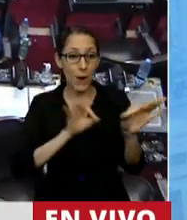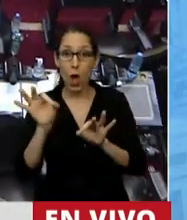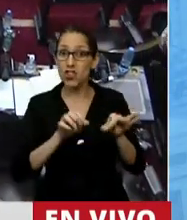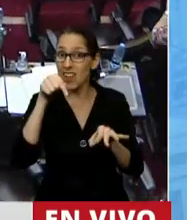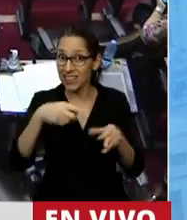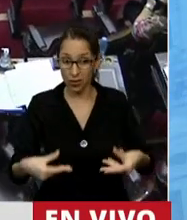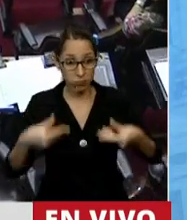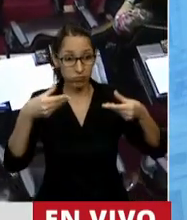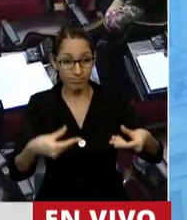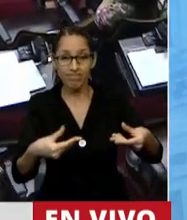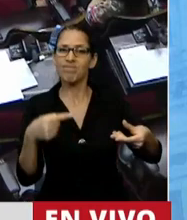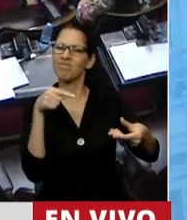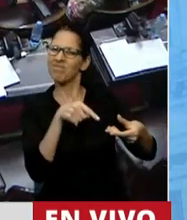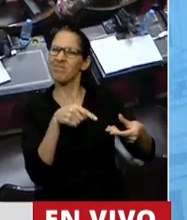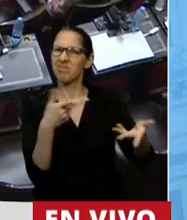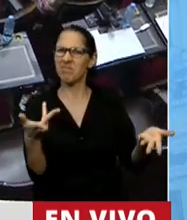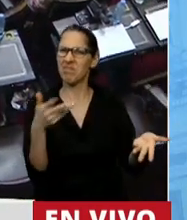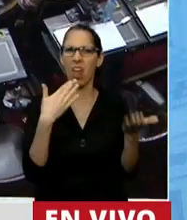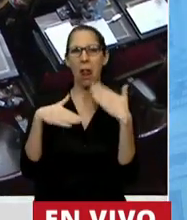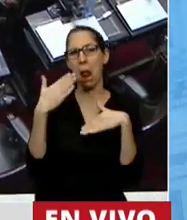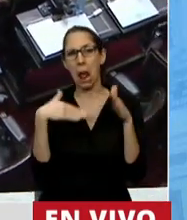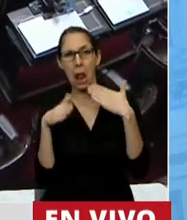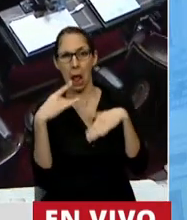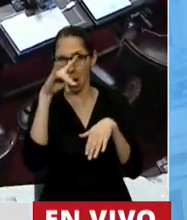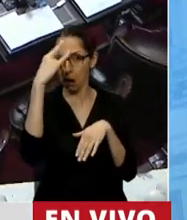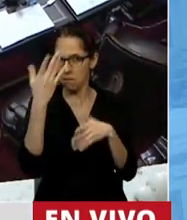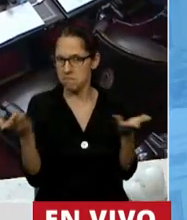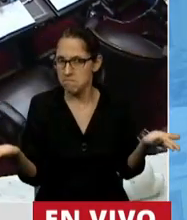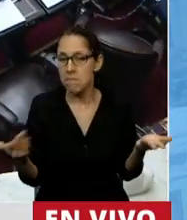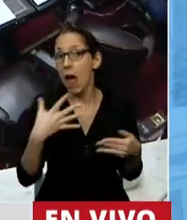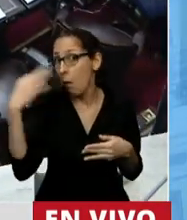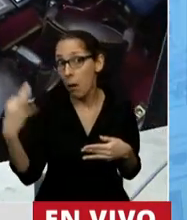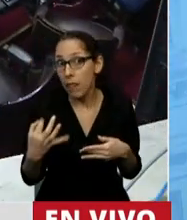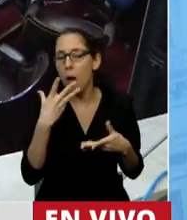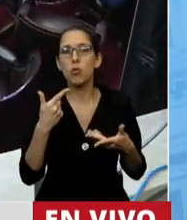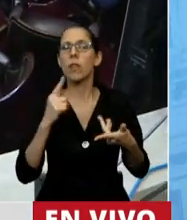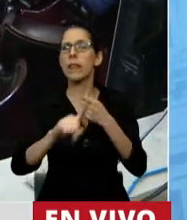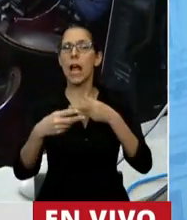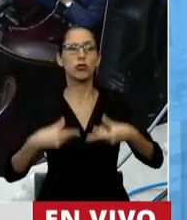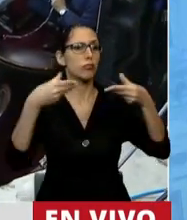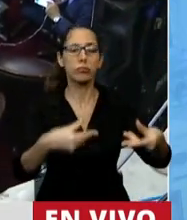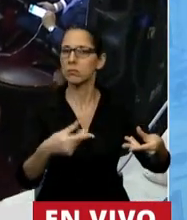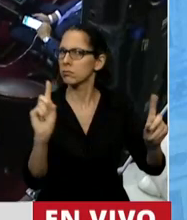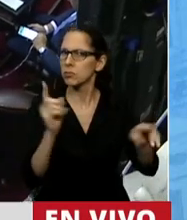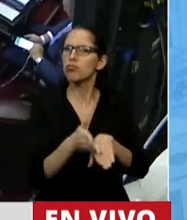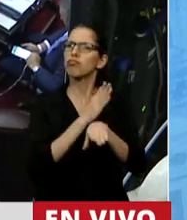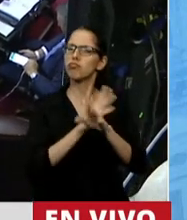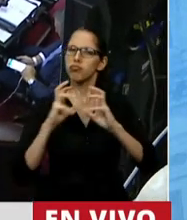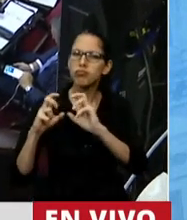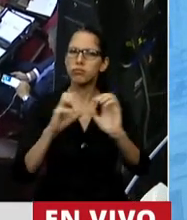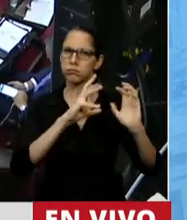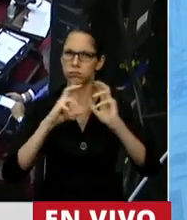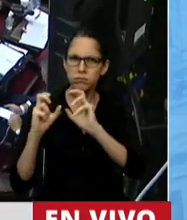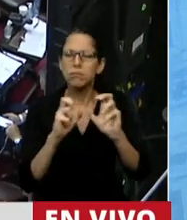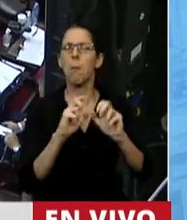suena realmente a zaraza. Me hubiera gustado que lo debatamos. Me hubiera gustado que realmente demostremos que